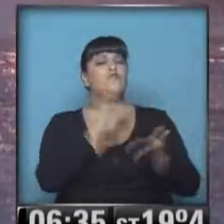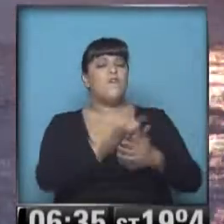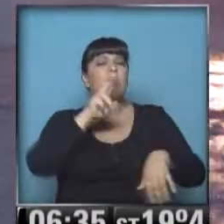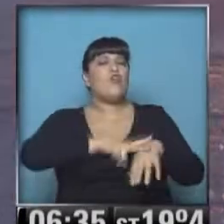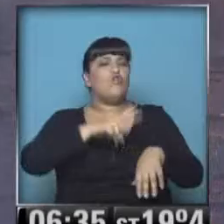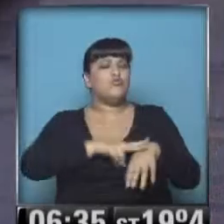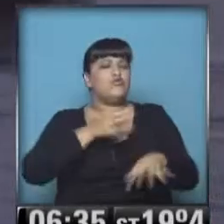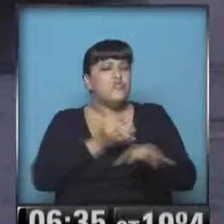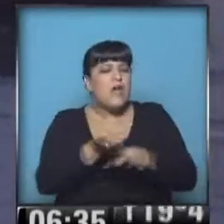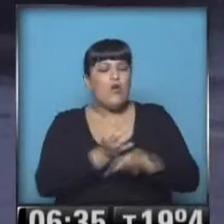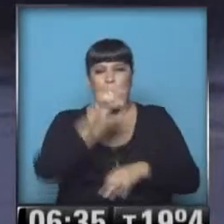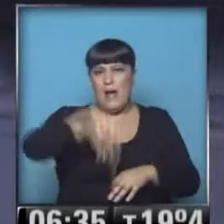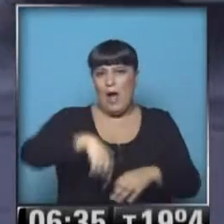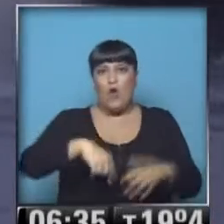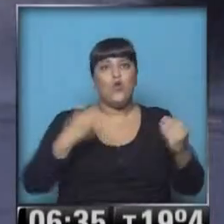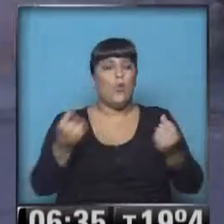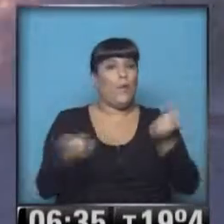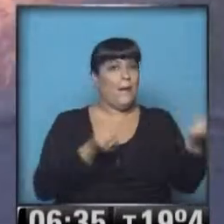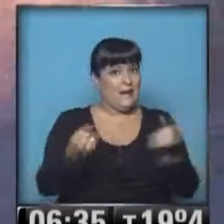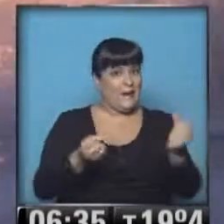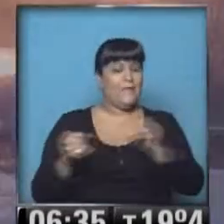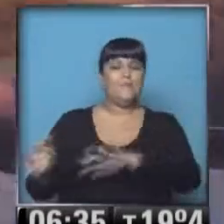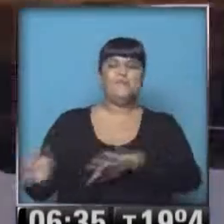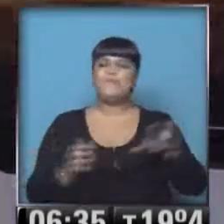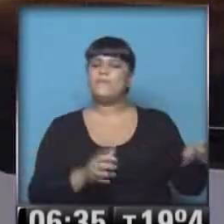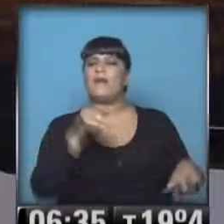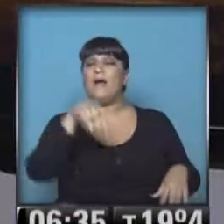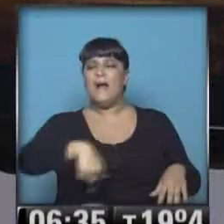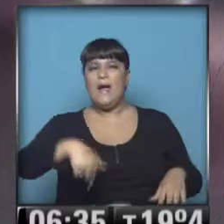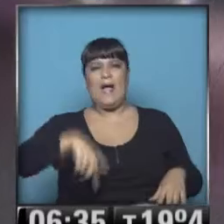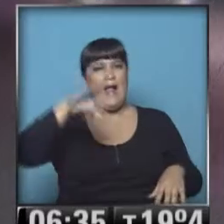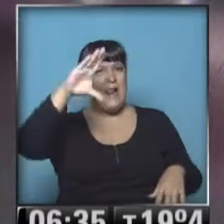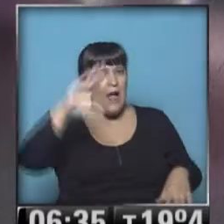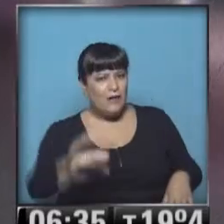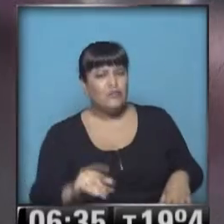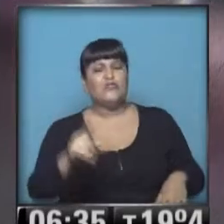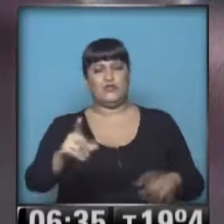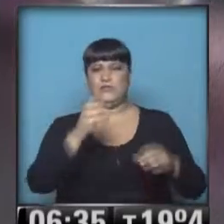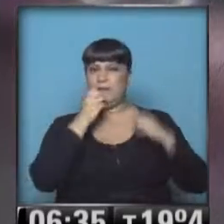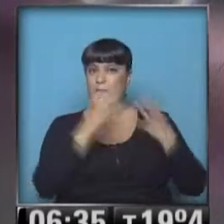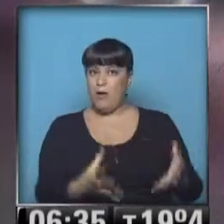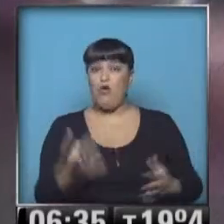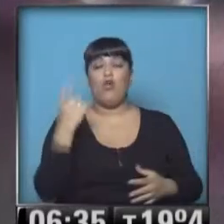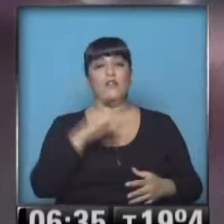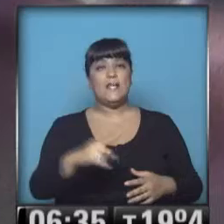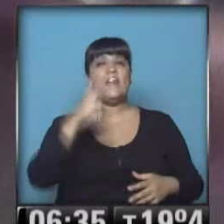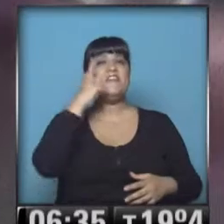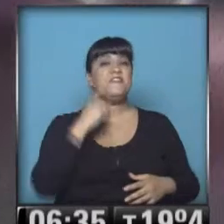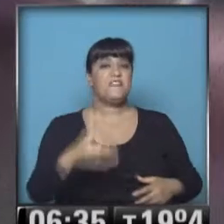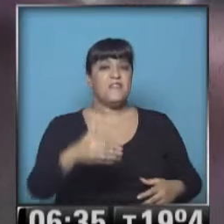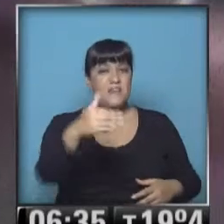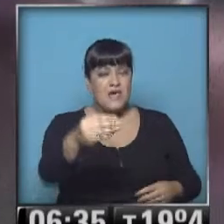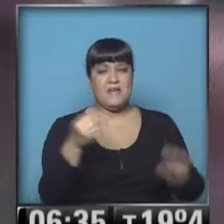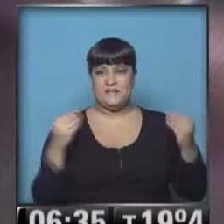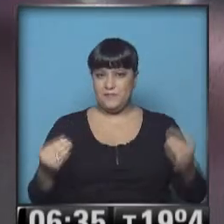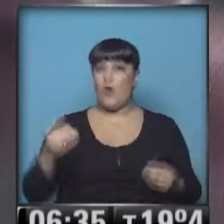vamos al extendido. Ya sabemos que hacia la noche el tiempo mejora hoy y el extendido nos dice que el